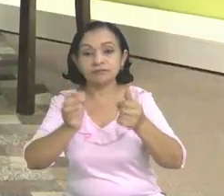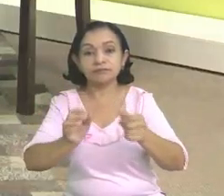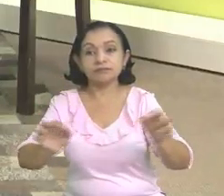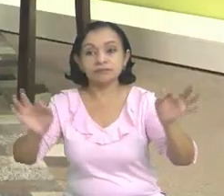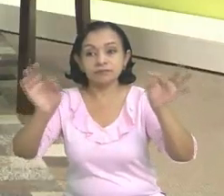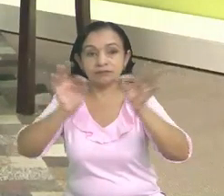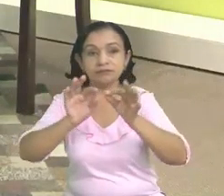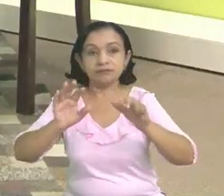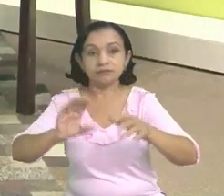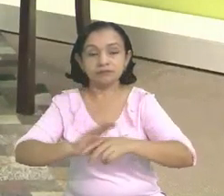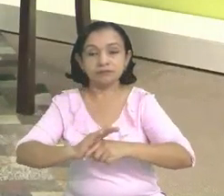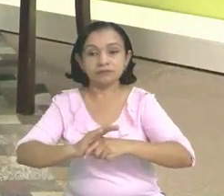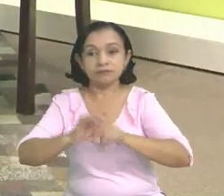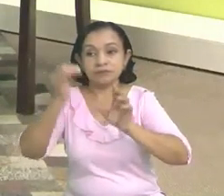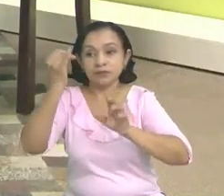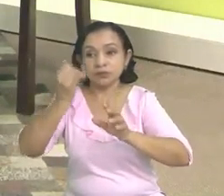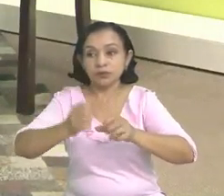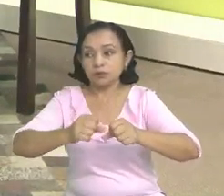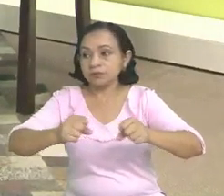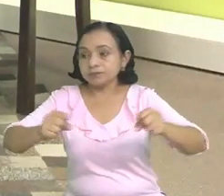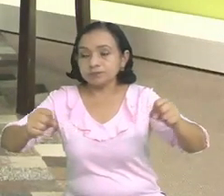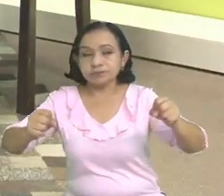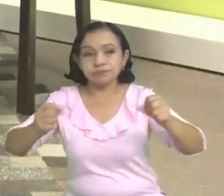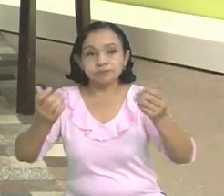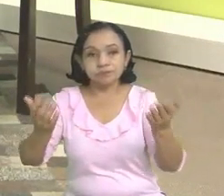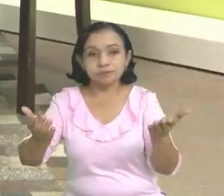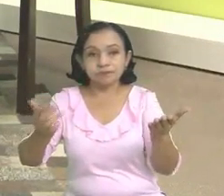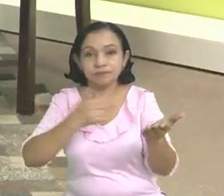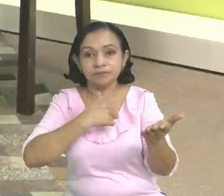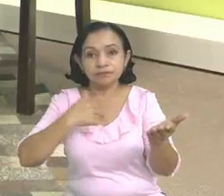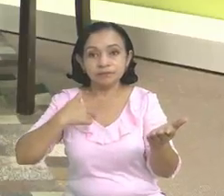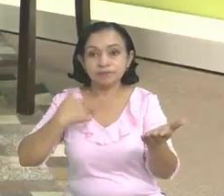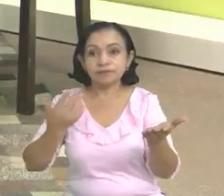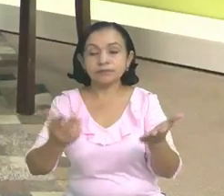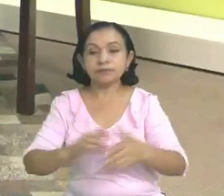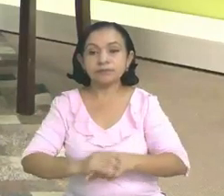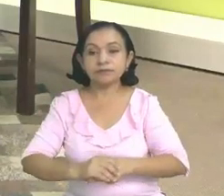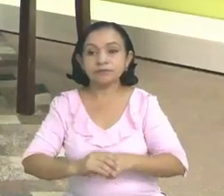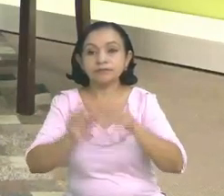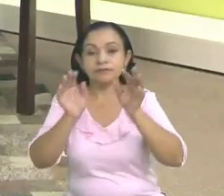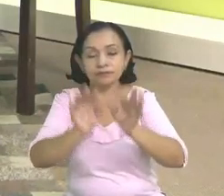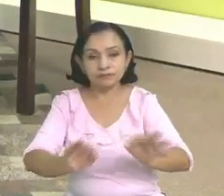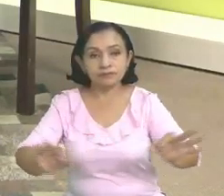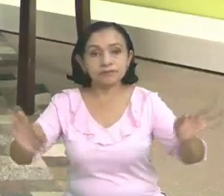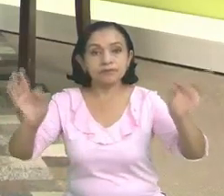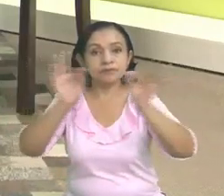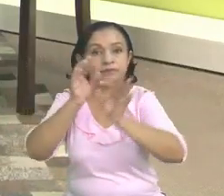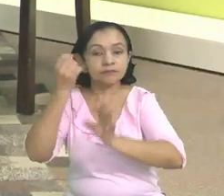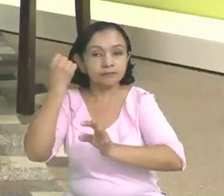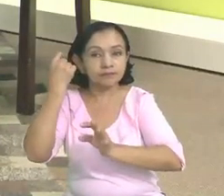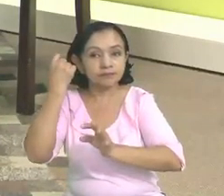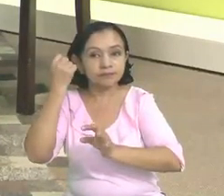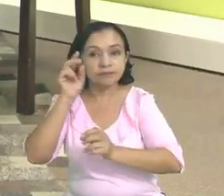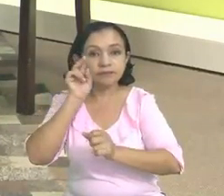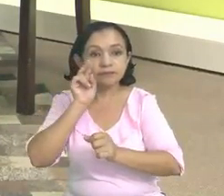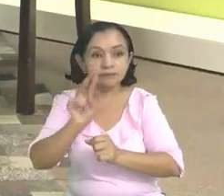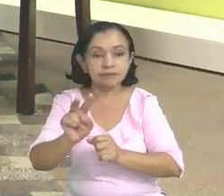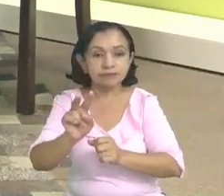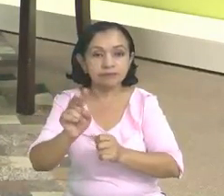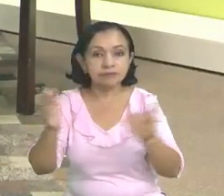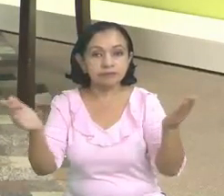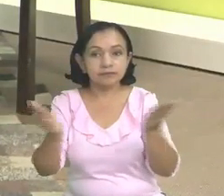el adolescente. El de estar delgado, el de estar gordo. Exacto. Y también es importante entender qué están visualizando ellos